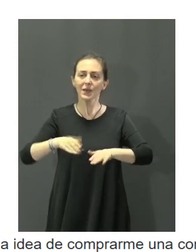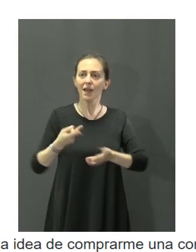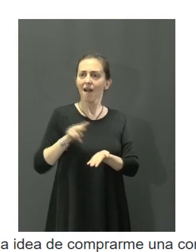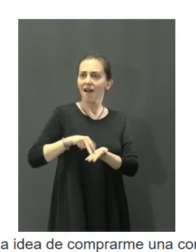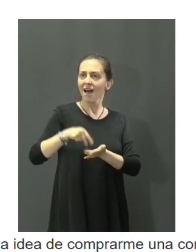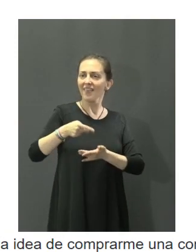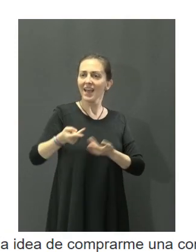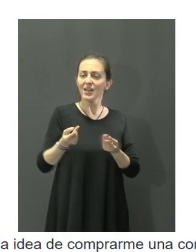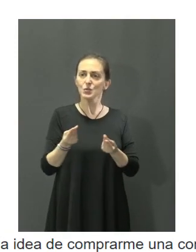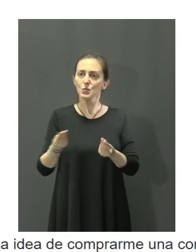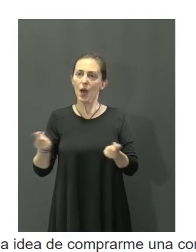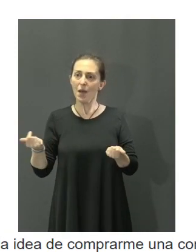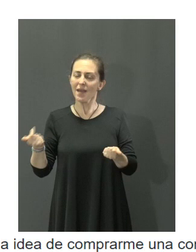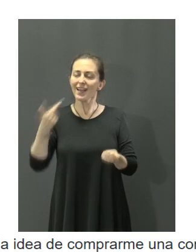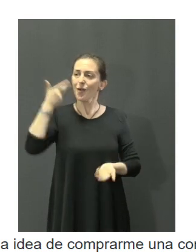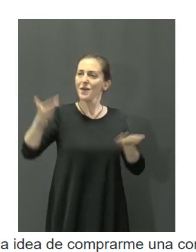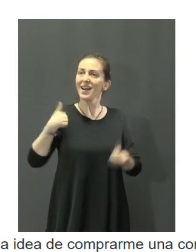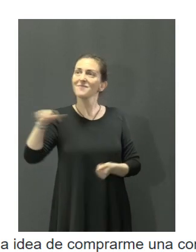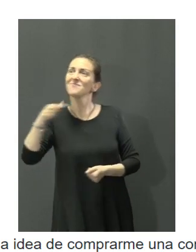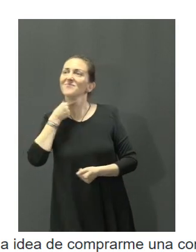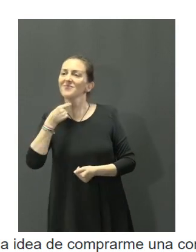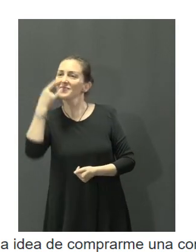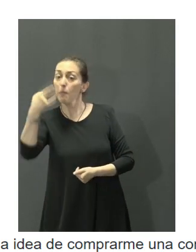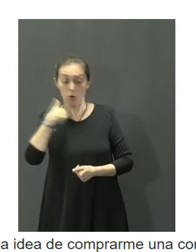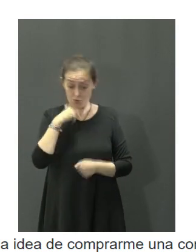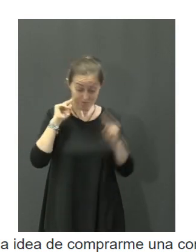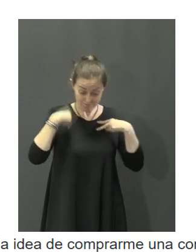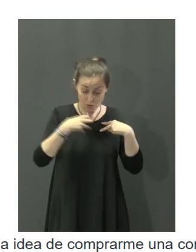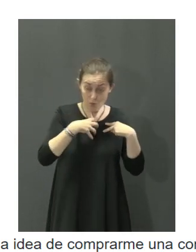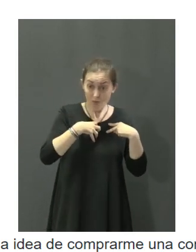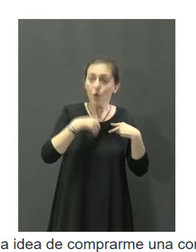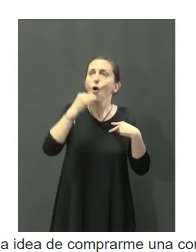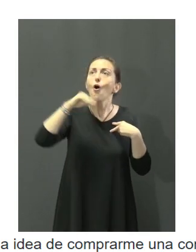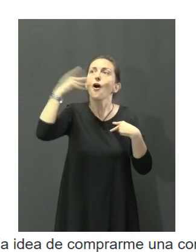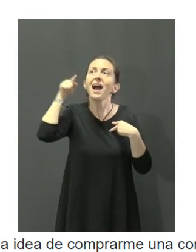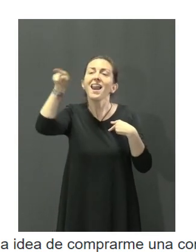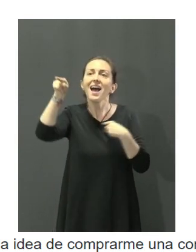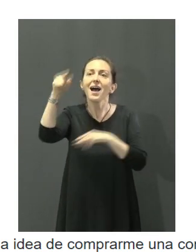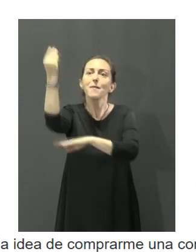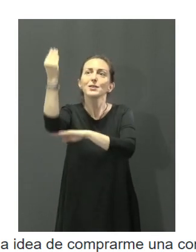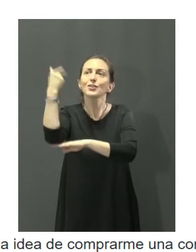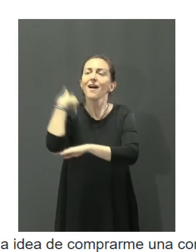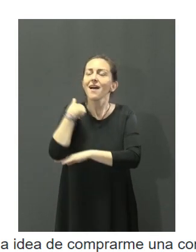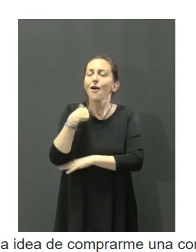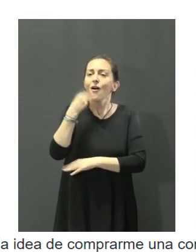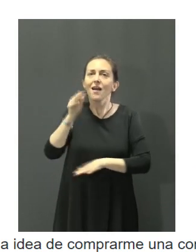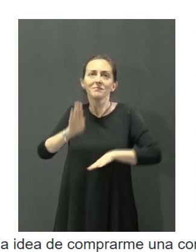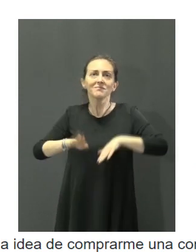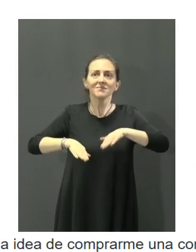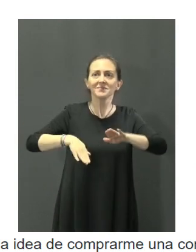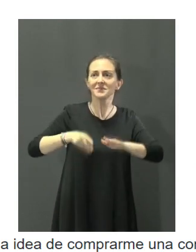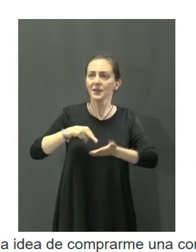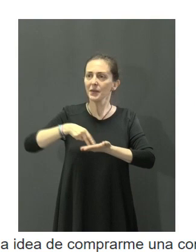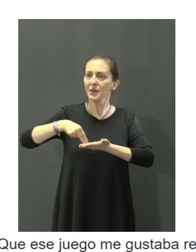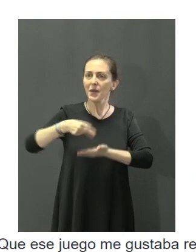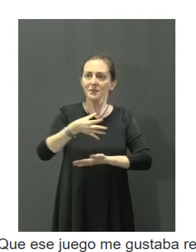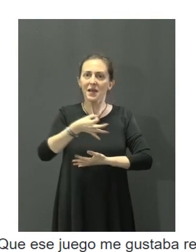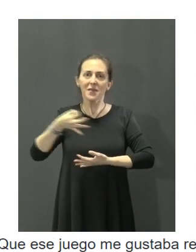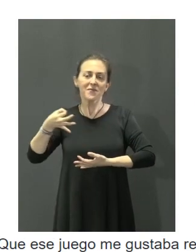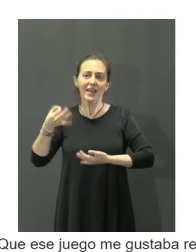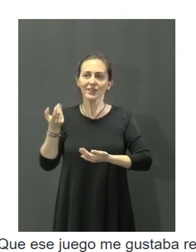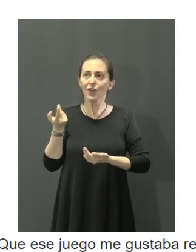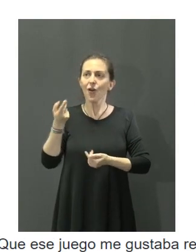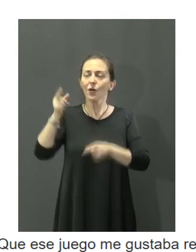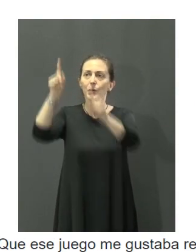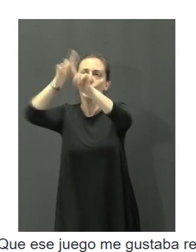estilizados, poco suaves, yo decía, me gustaría ser como él, sigiloso, que se mueve y no